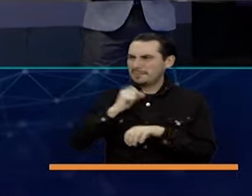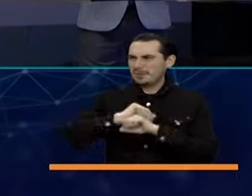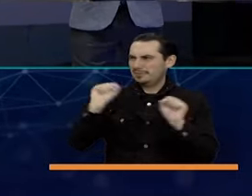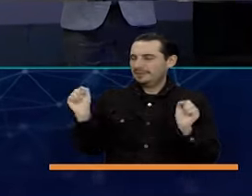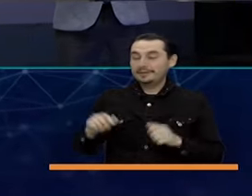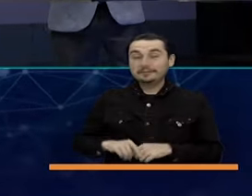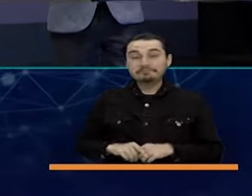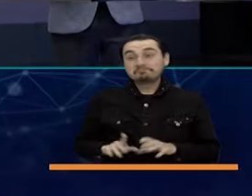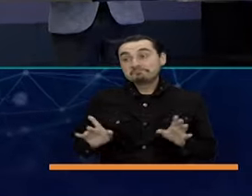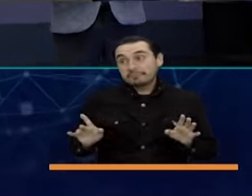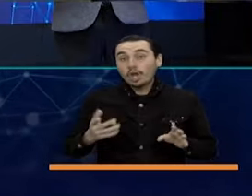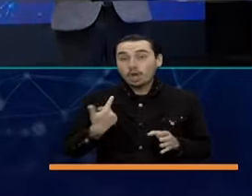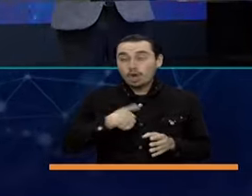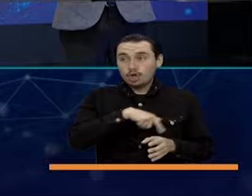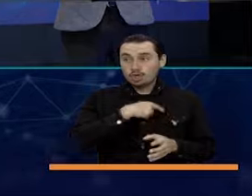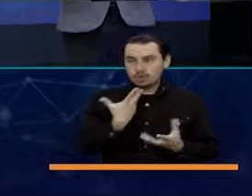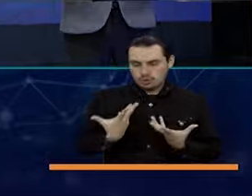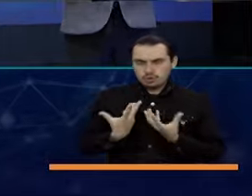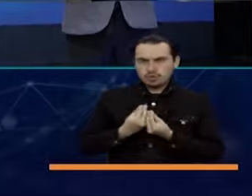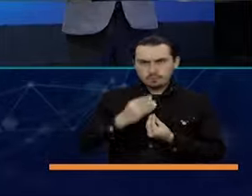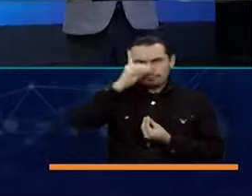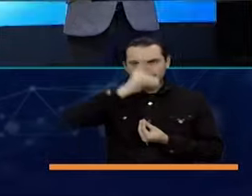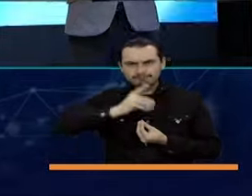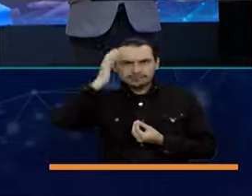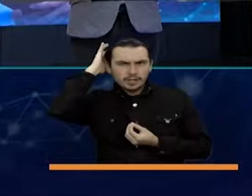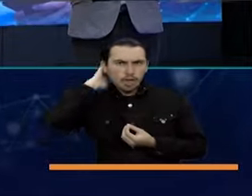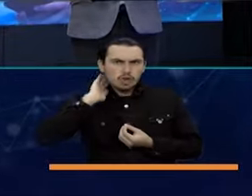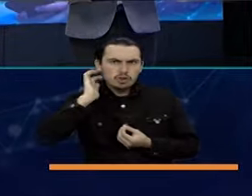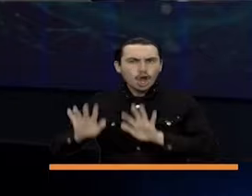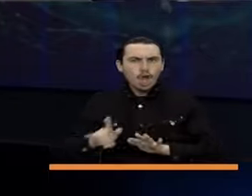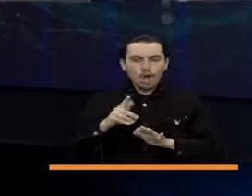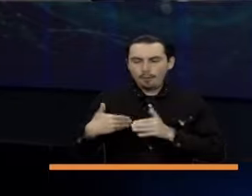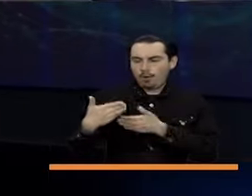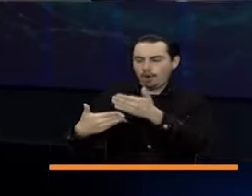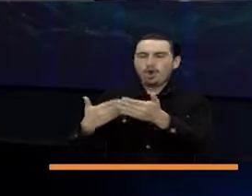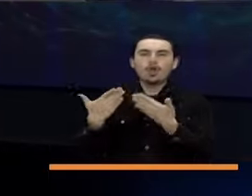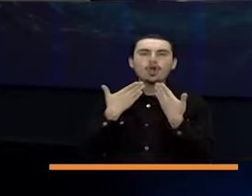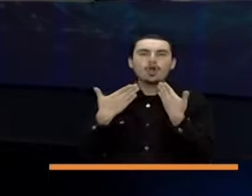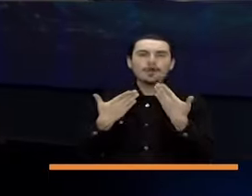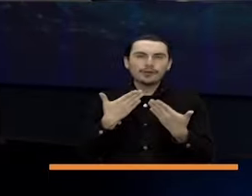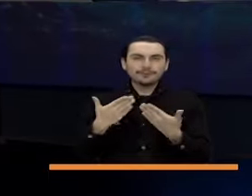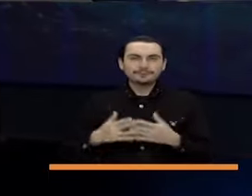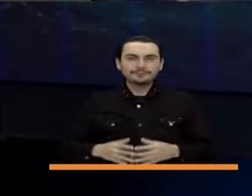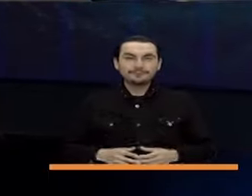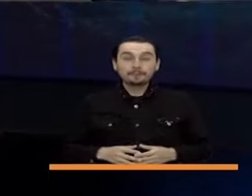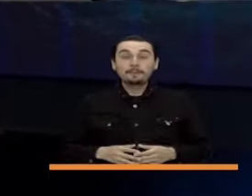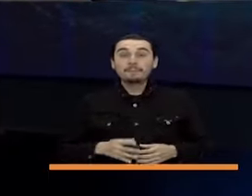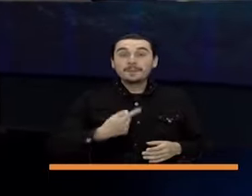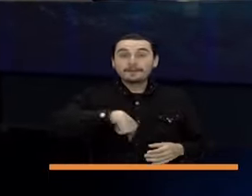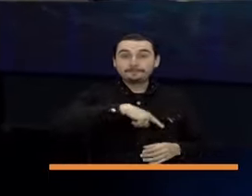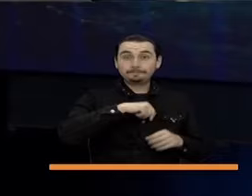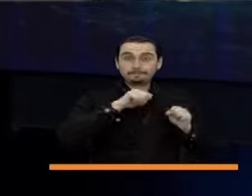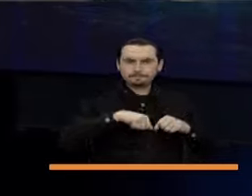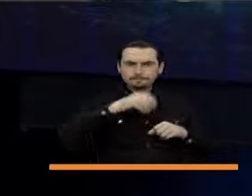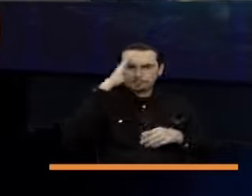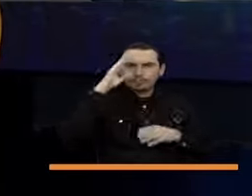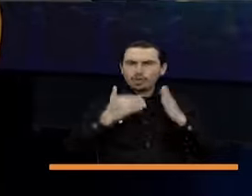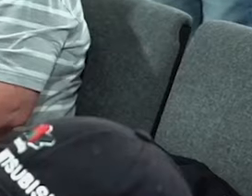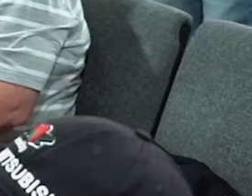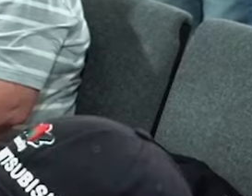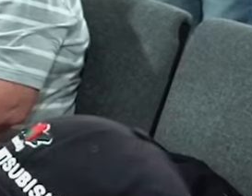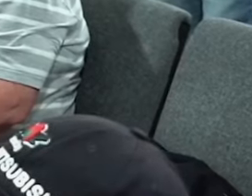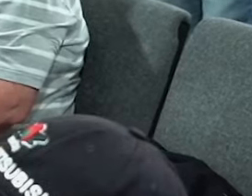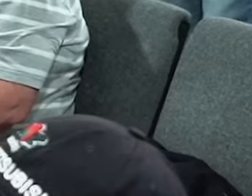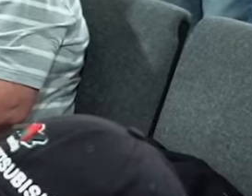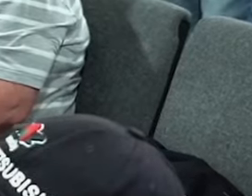decisión con el equipo de hacerlo en 8 meses. Logramos incluso traer un nuevo operador de